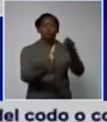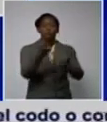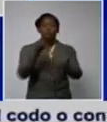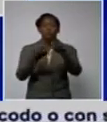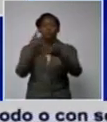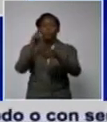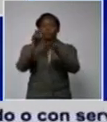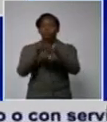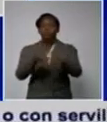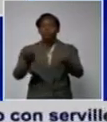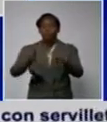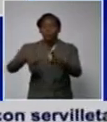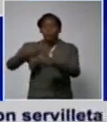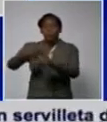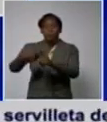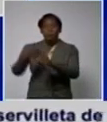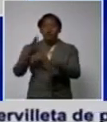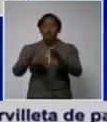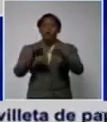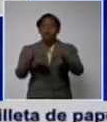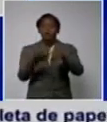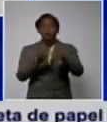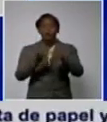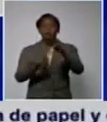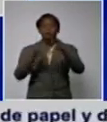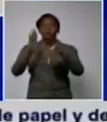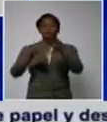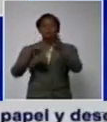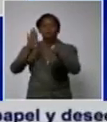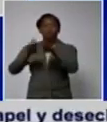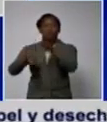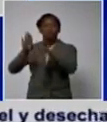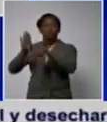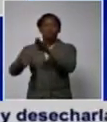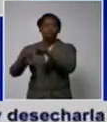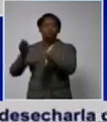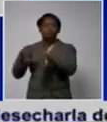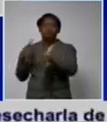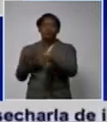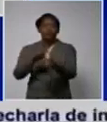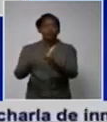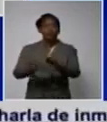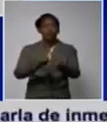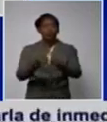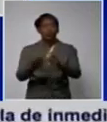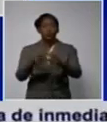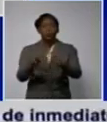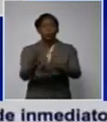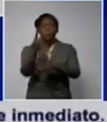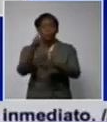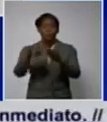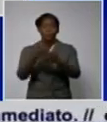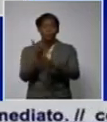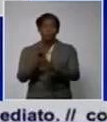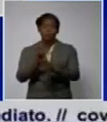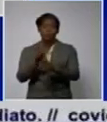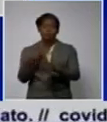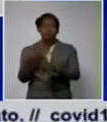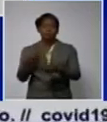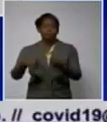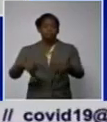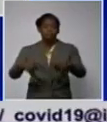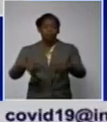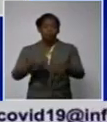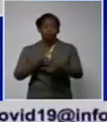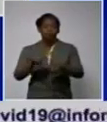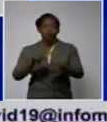casos, se reduce la tasa de incidencia, pero realmente el valor de un día no es lo que determina. Lo importante es una